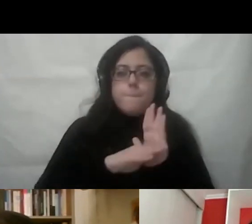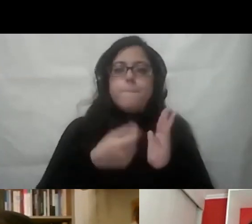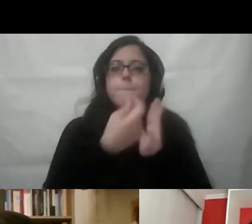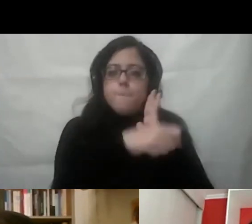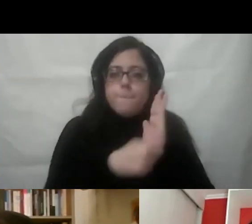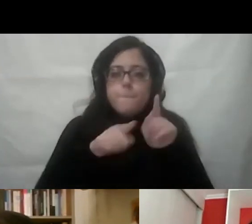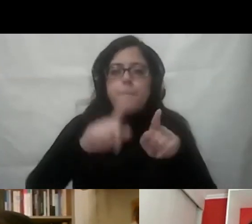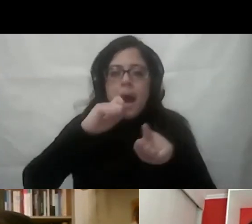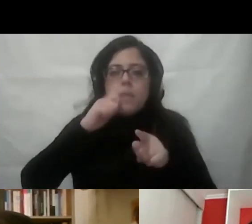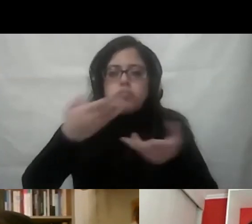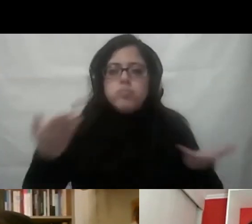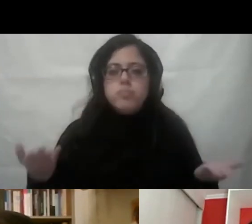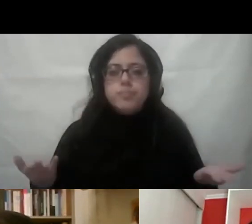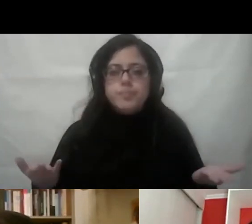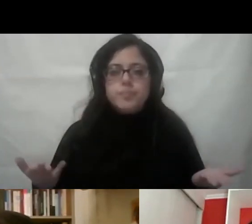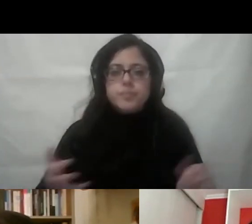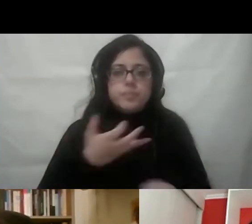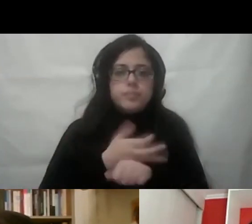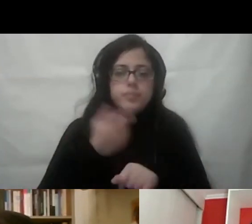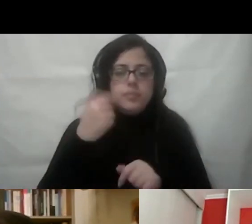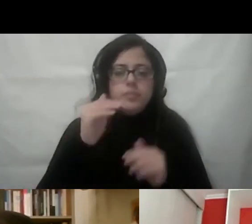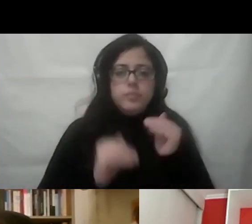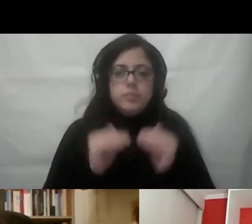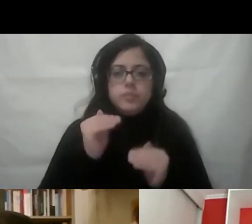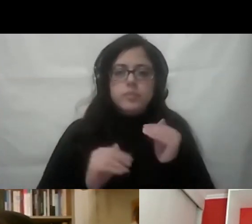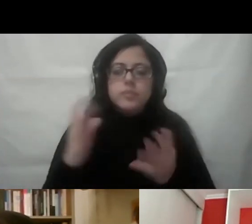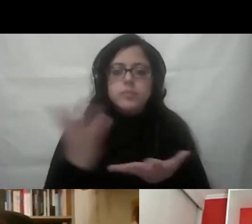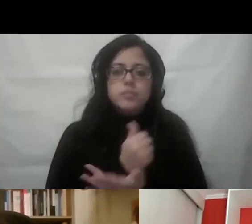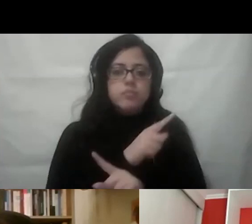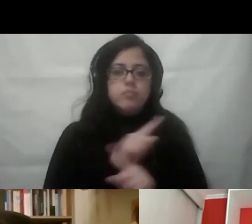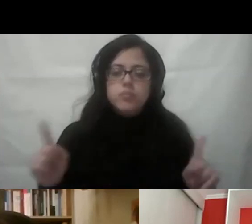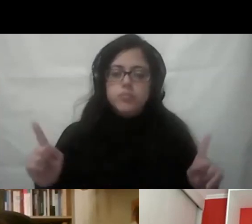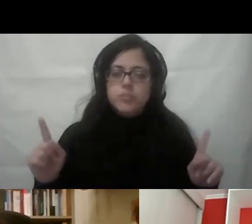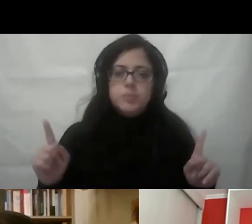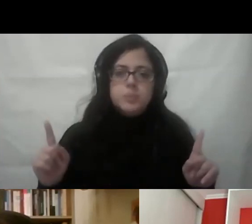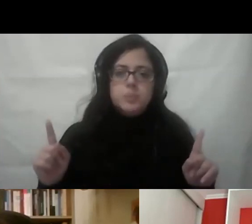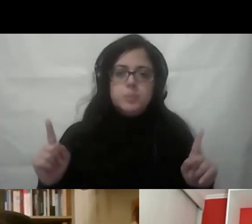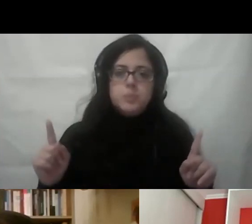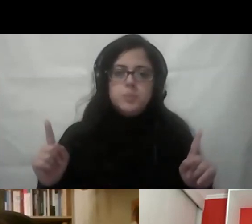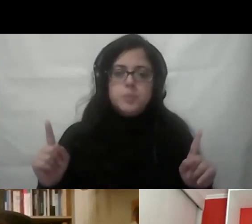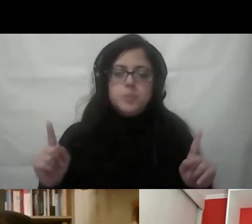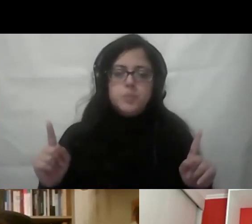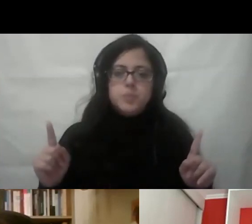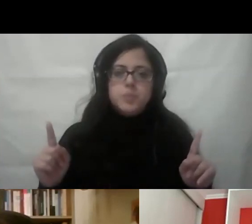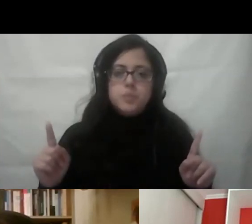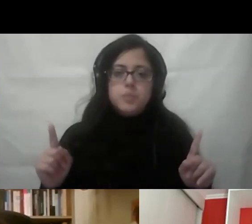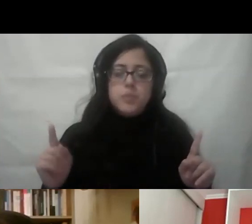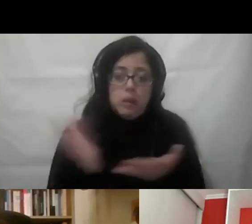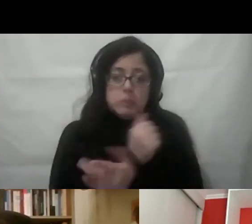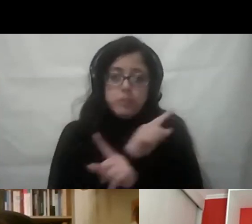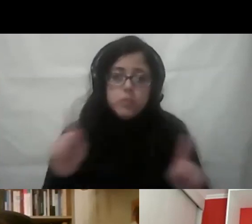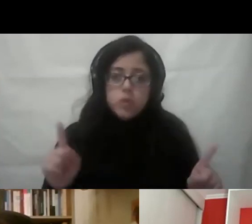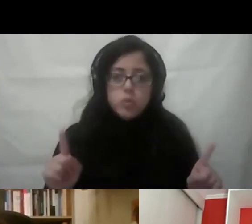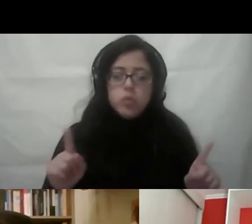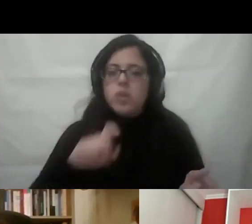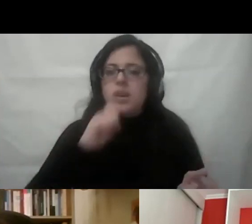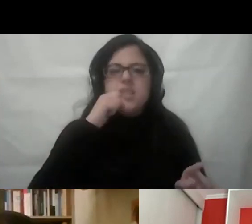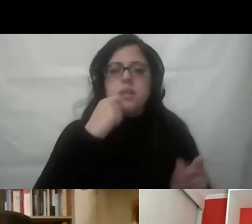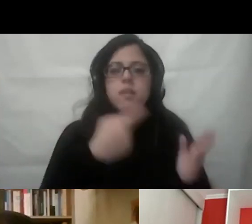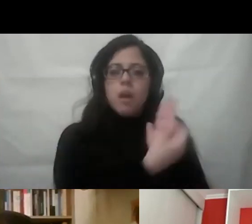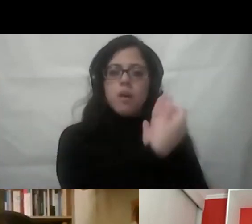los criterios de evaluación que están. Lo que pasa es que a veces no le logramos dar cuerpo. ¿Qué implica ese criterio de